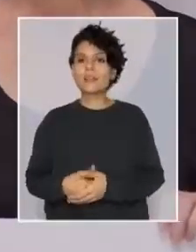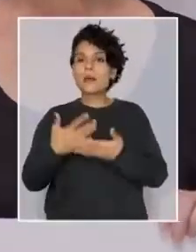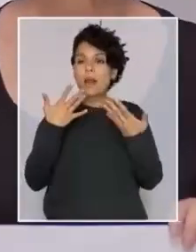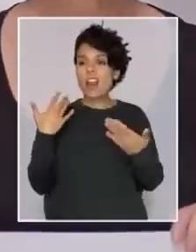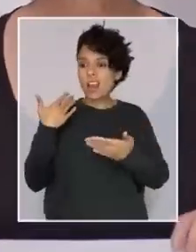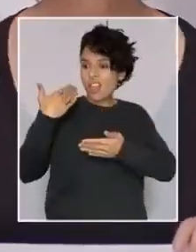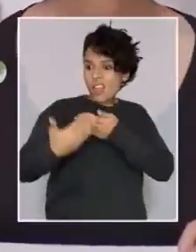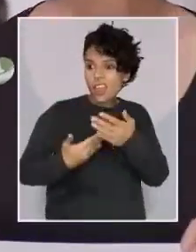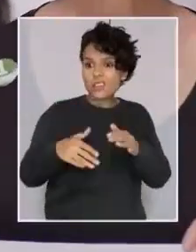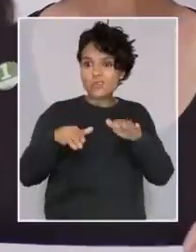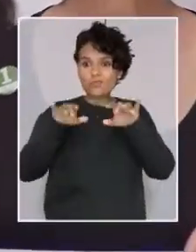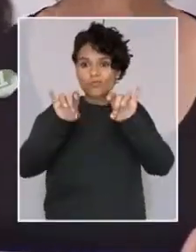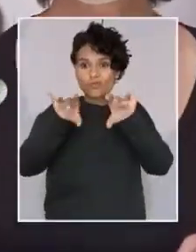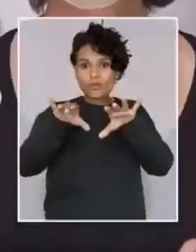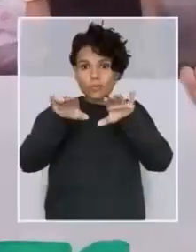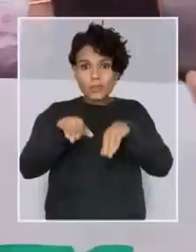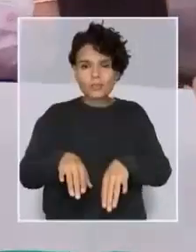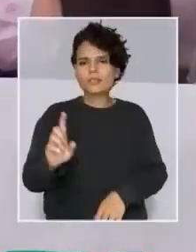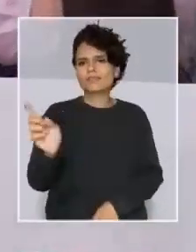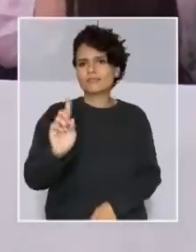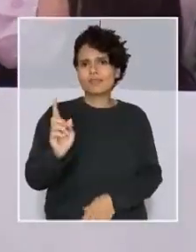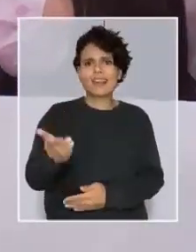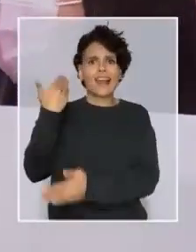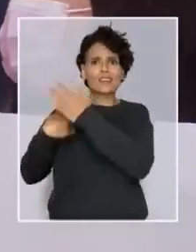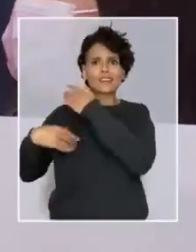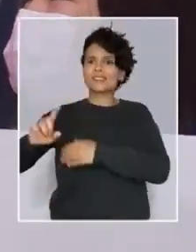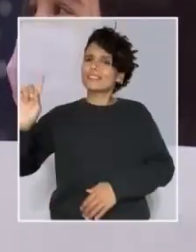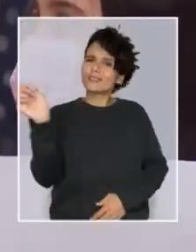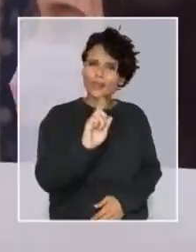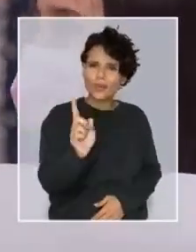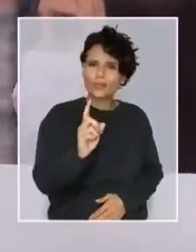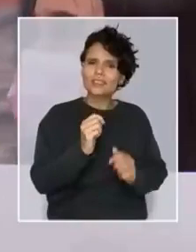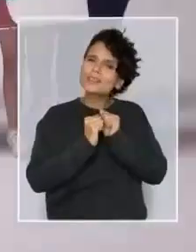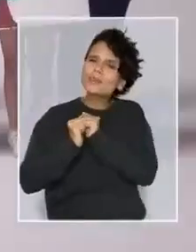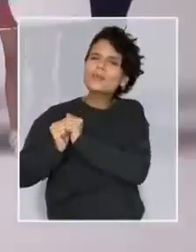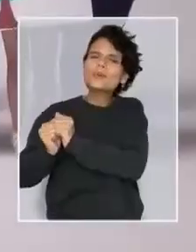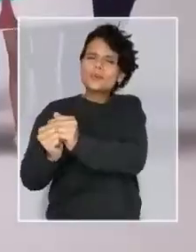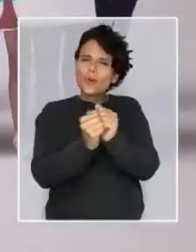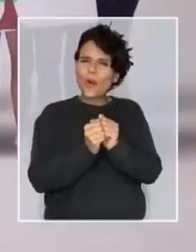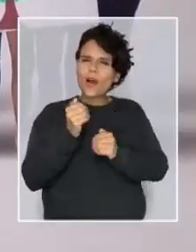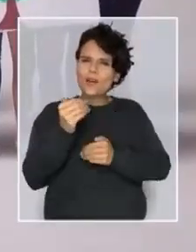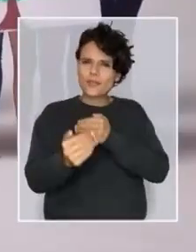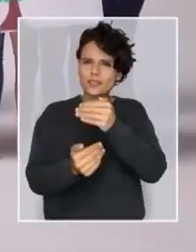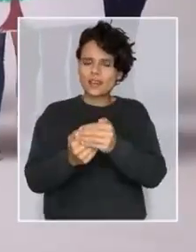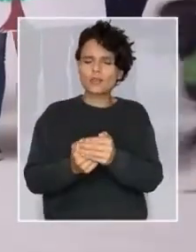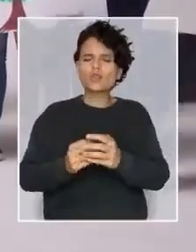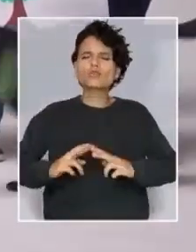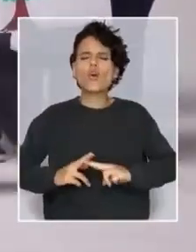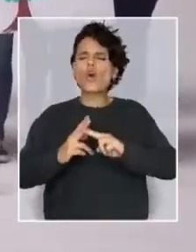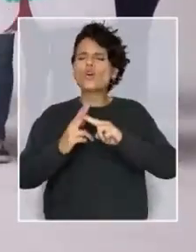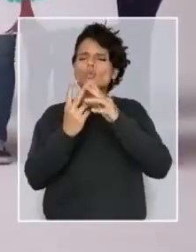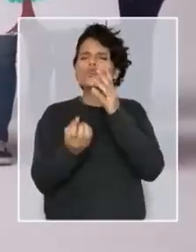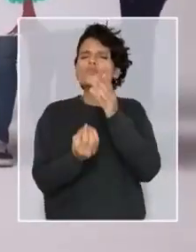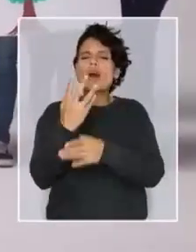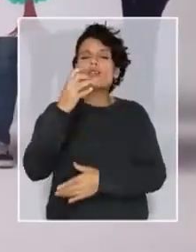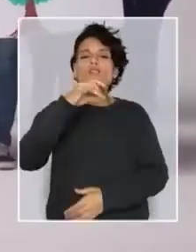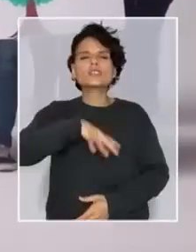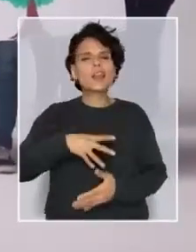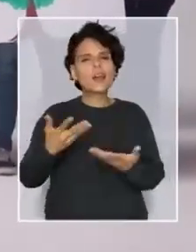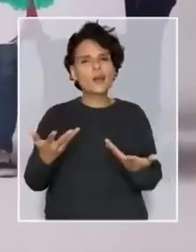que todo siga igual, menos para retroceder. Caminemos juntas y juntos. Vota para construir ese nuevo